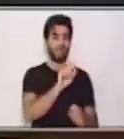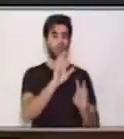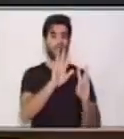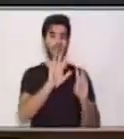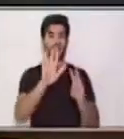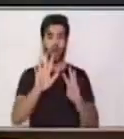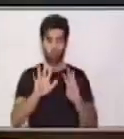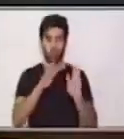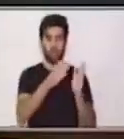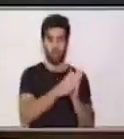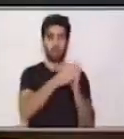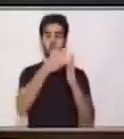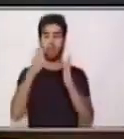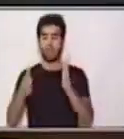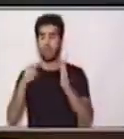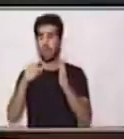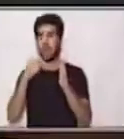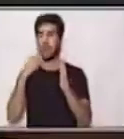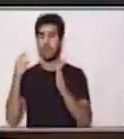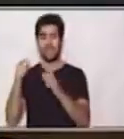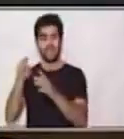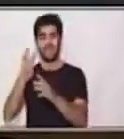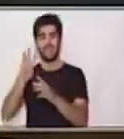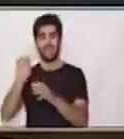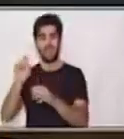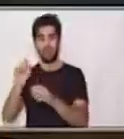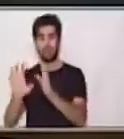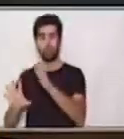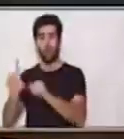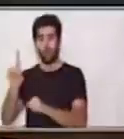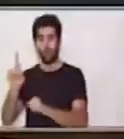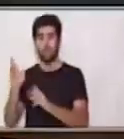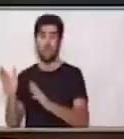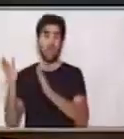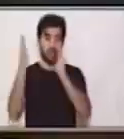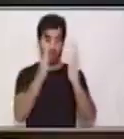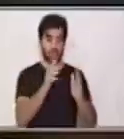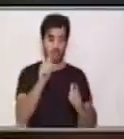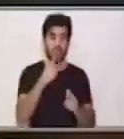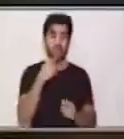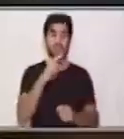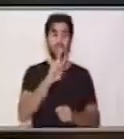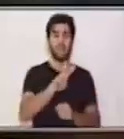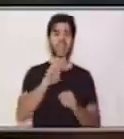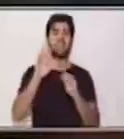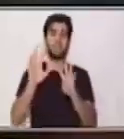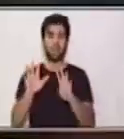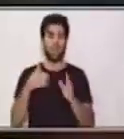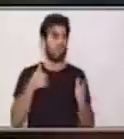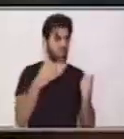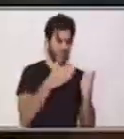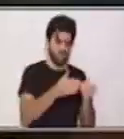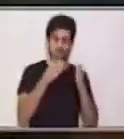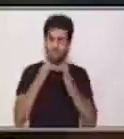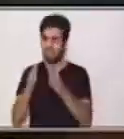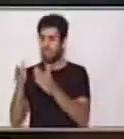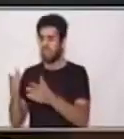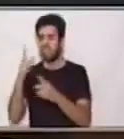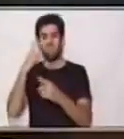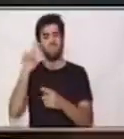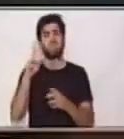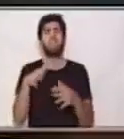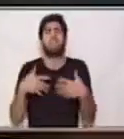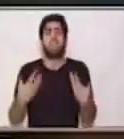la mediana 30.11 y la moda 29. ¿Para qué nos sirven esos